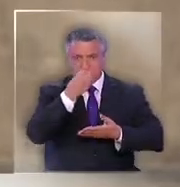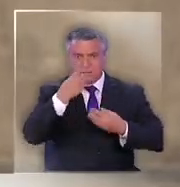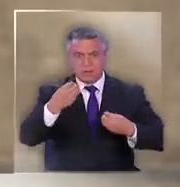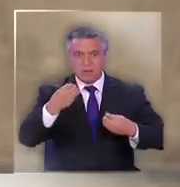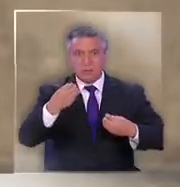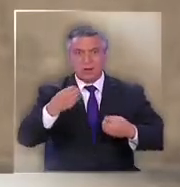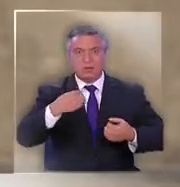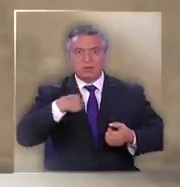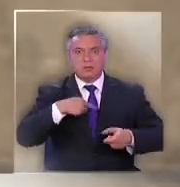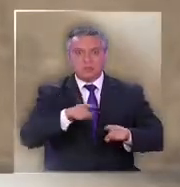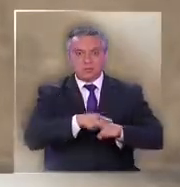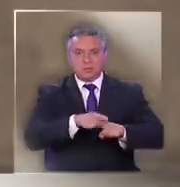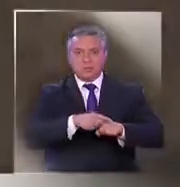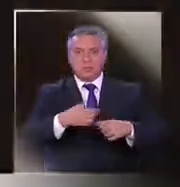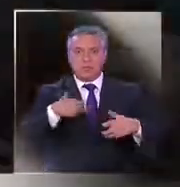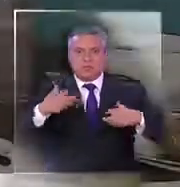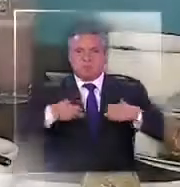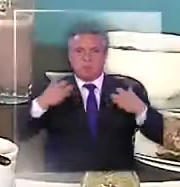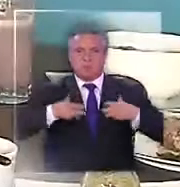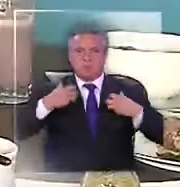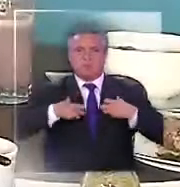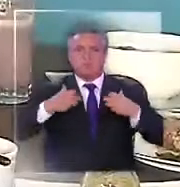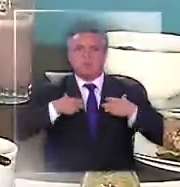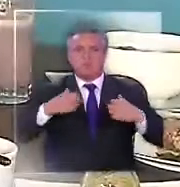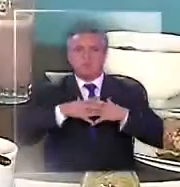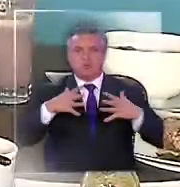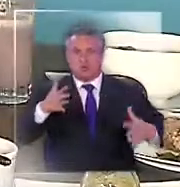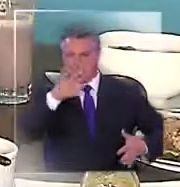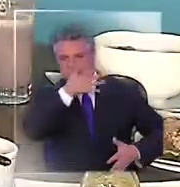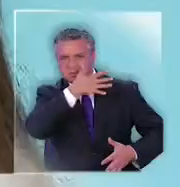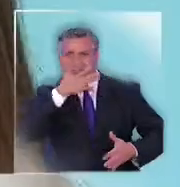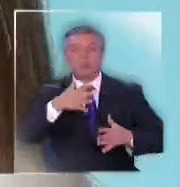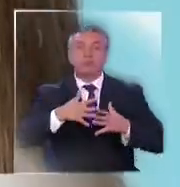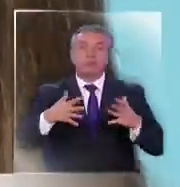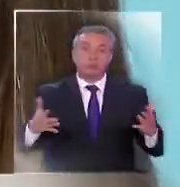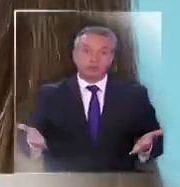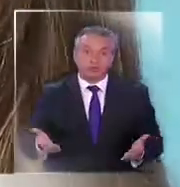un carácter de mucha soberbia. Volviendo al tema de la alimentación, la